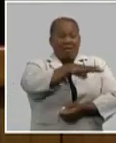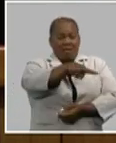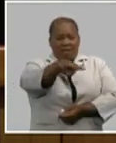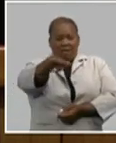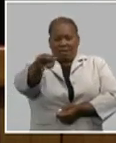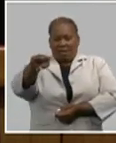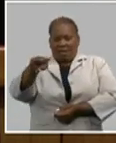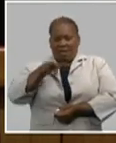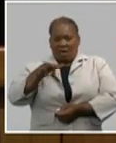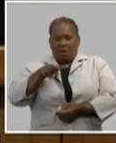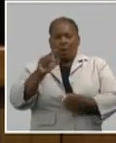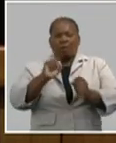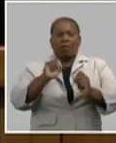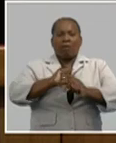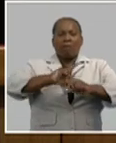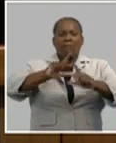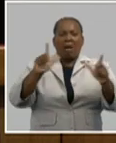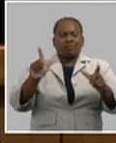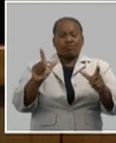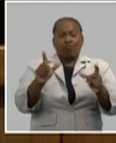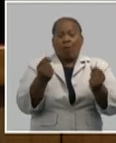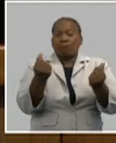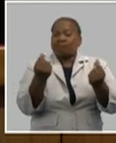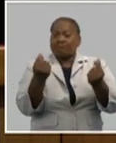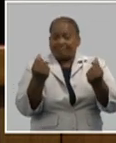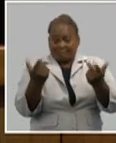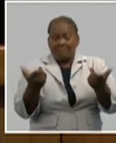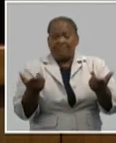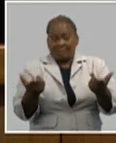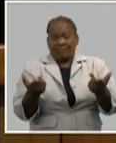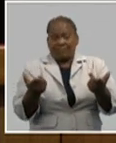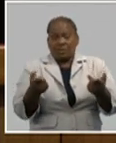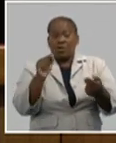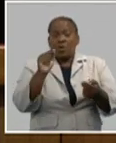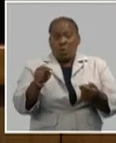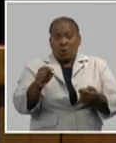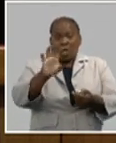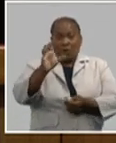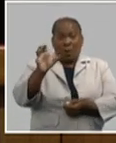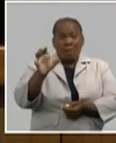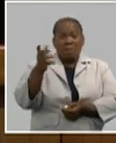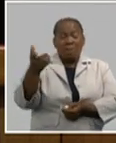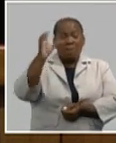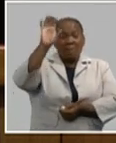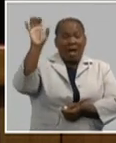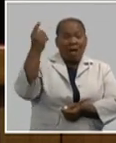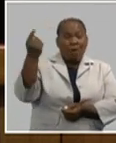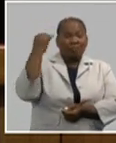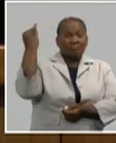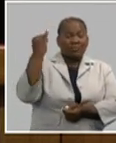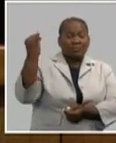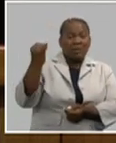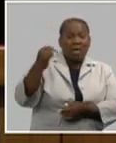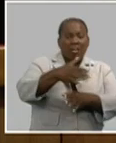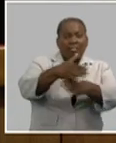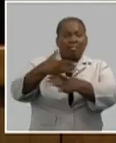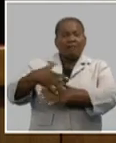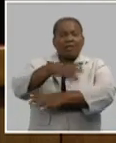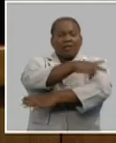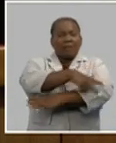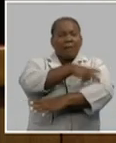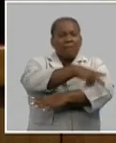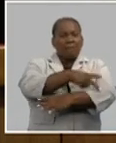especial impacto en el sector financiero, cuando la banca nacional de varios países privilegia